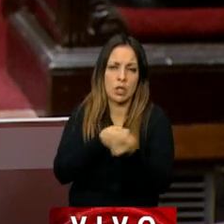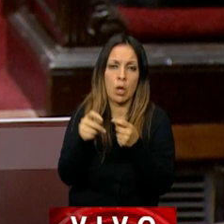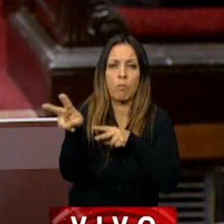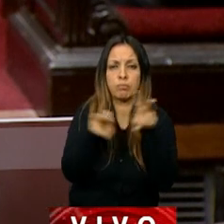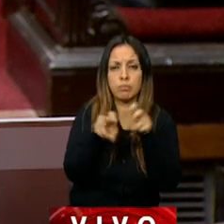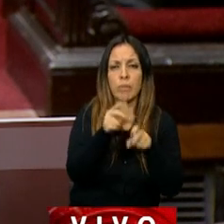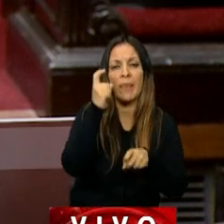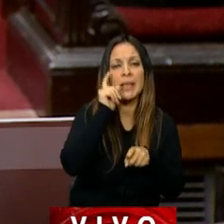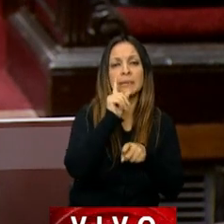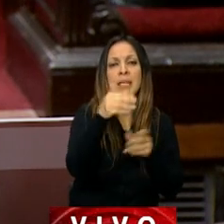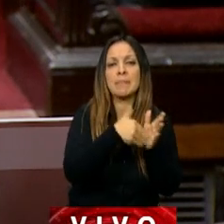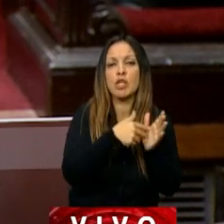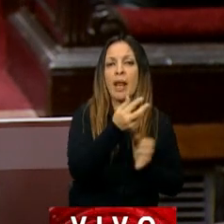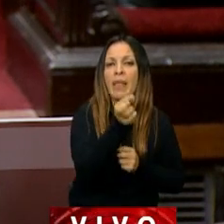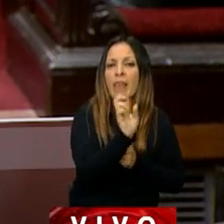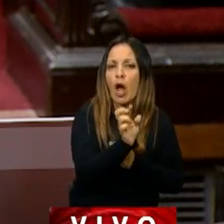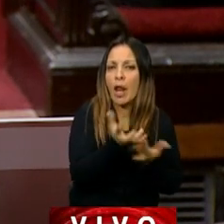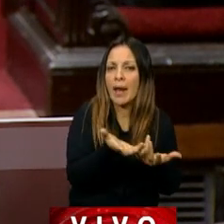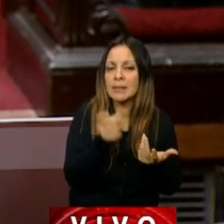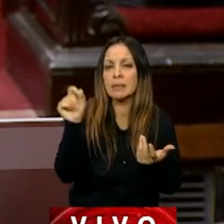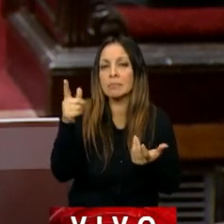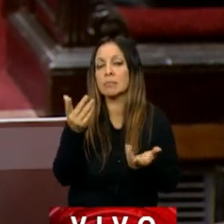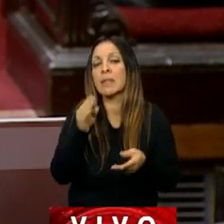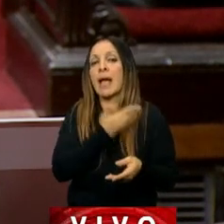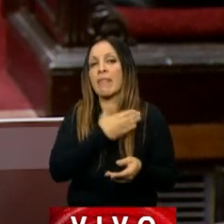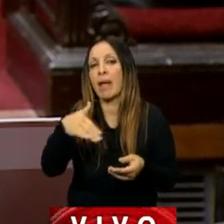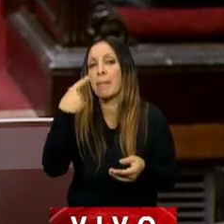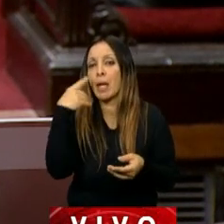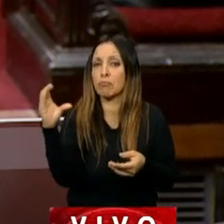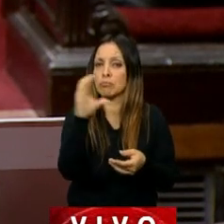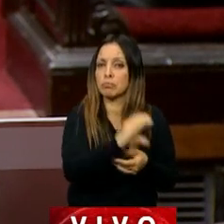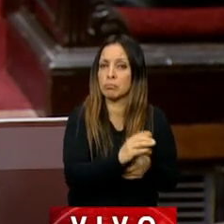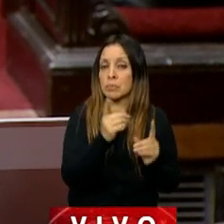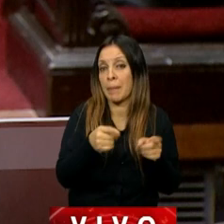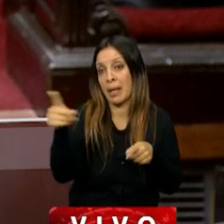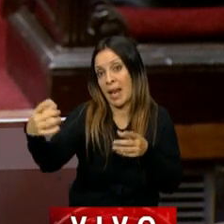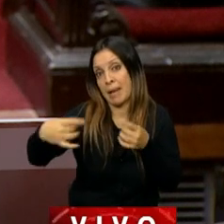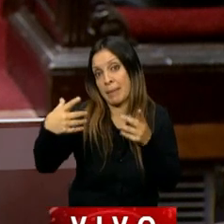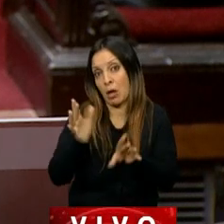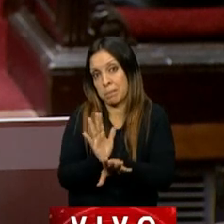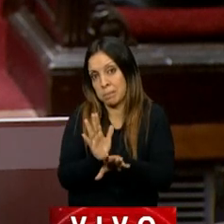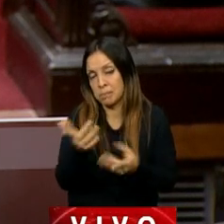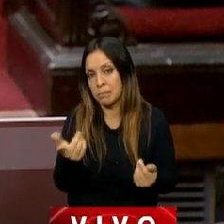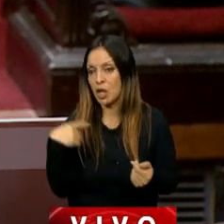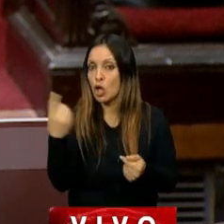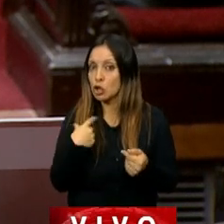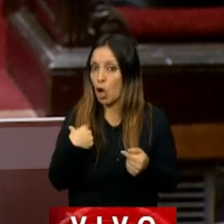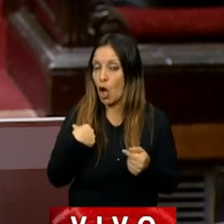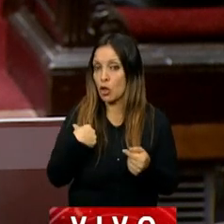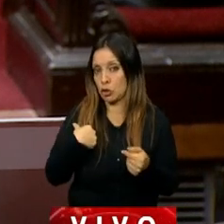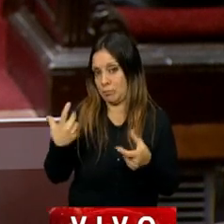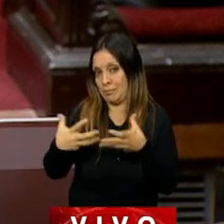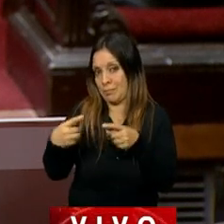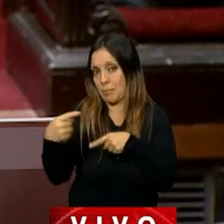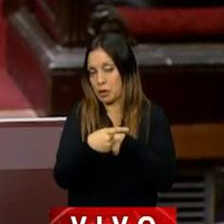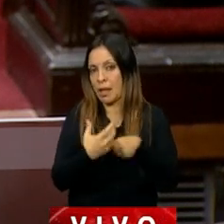entraron 10.000 millones de dólares del FMI, otro enemigo. Y les dejamos nosotros en reservas